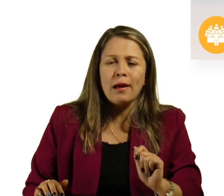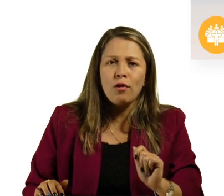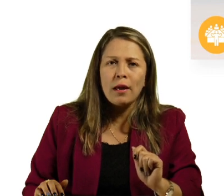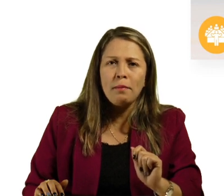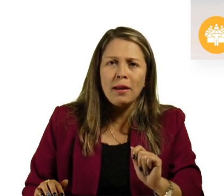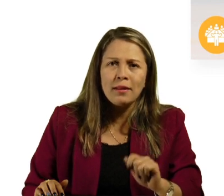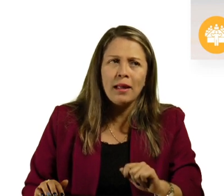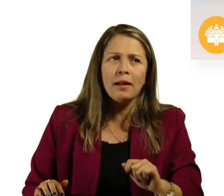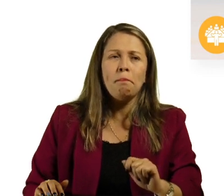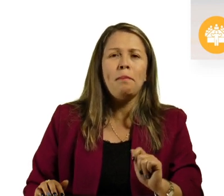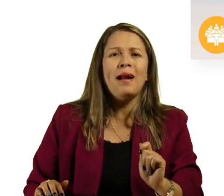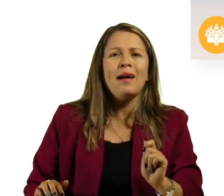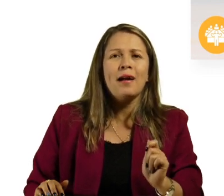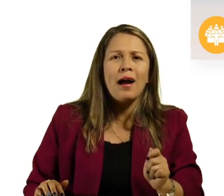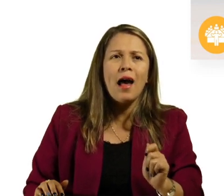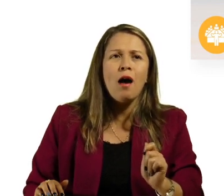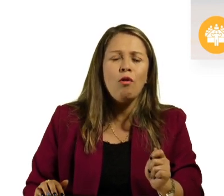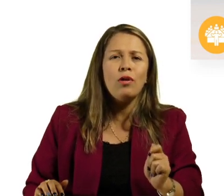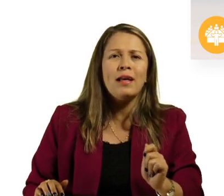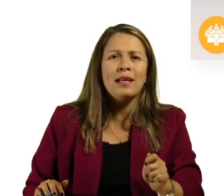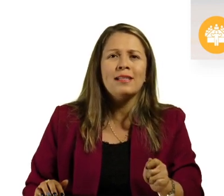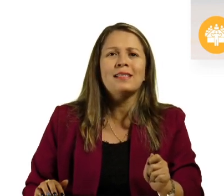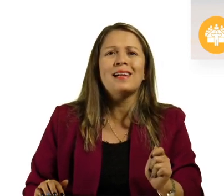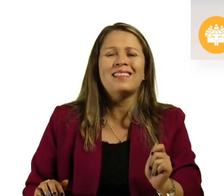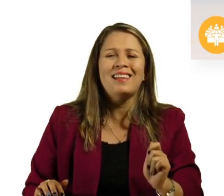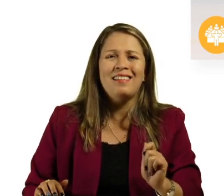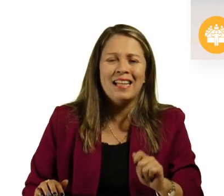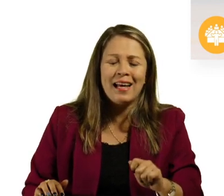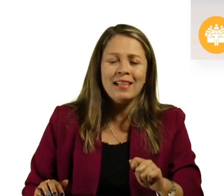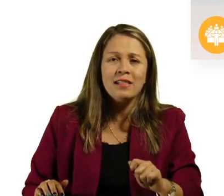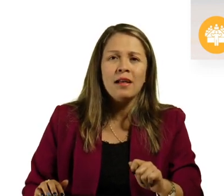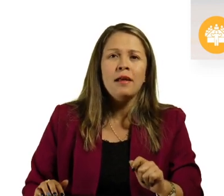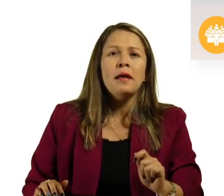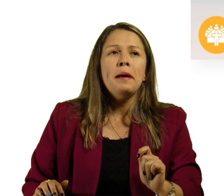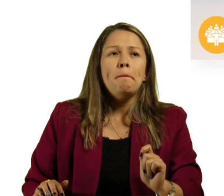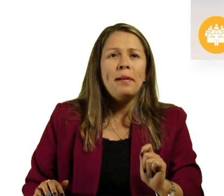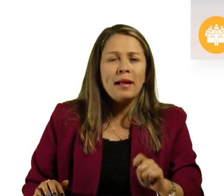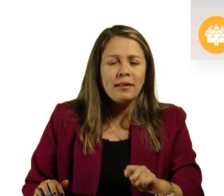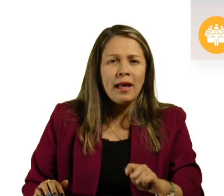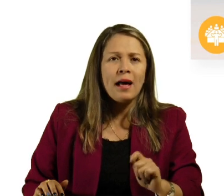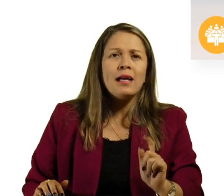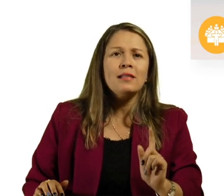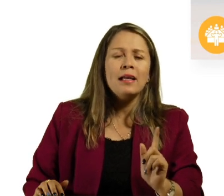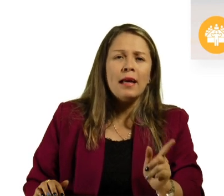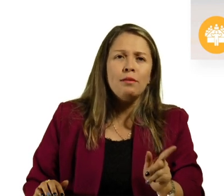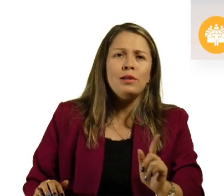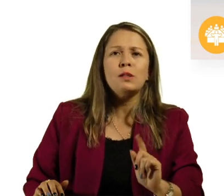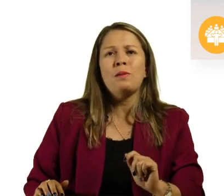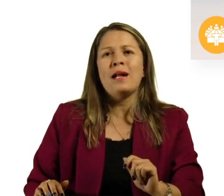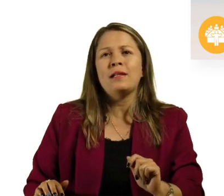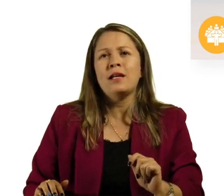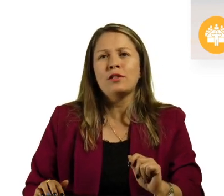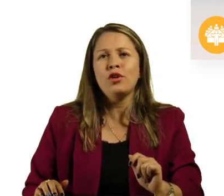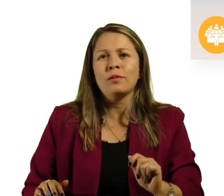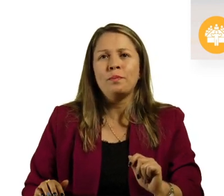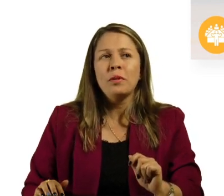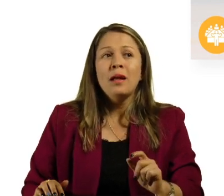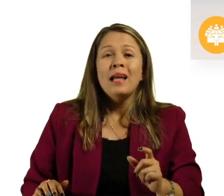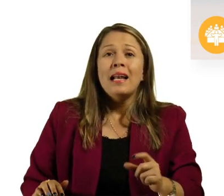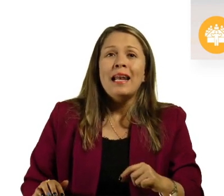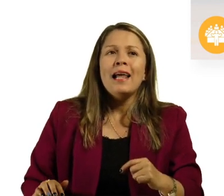que tengo que invertir para cada una de esas actividades planteadas en mis planes de